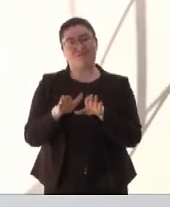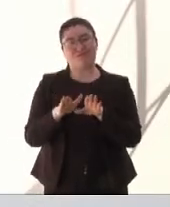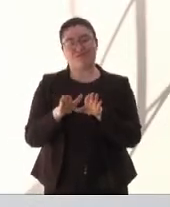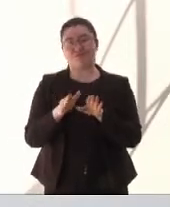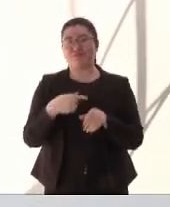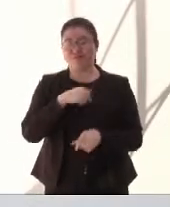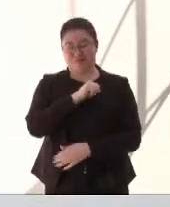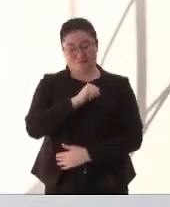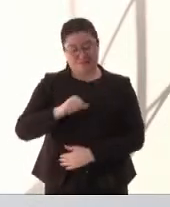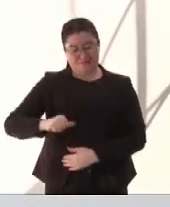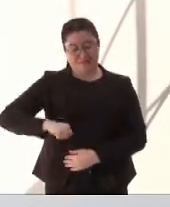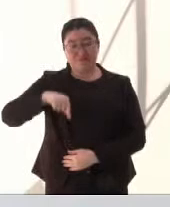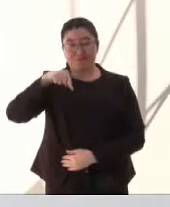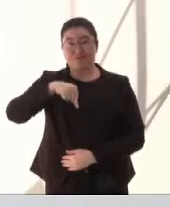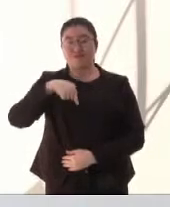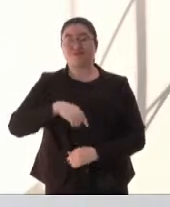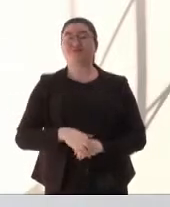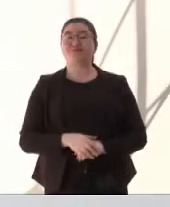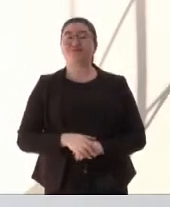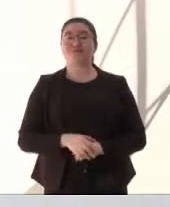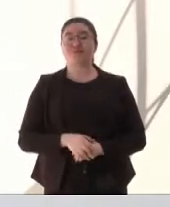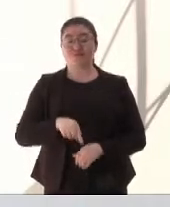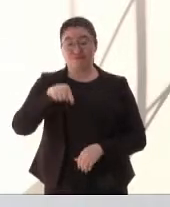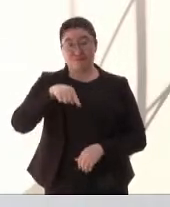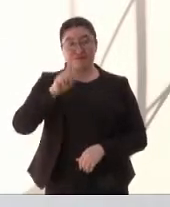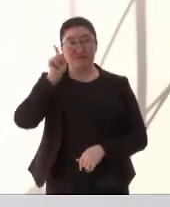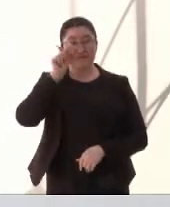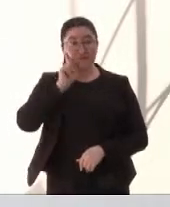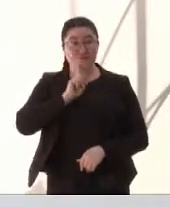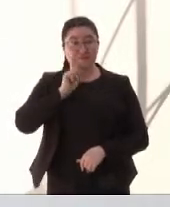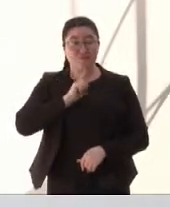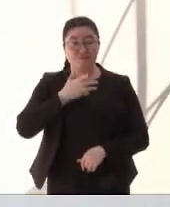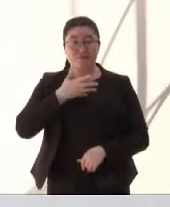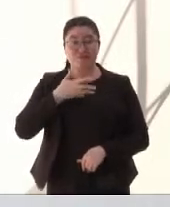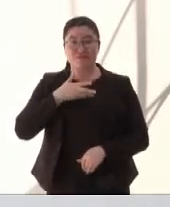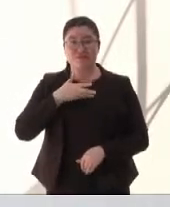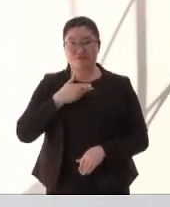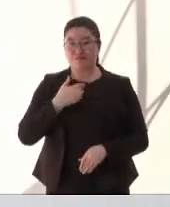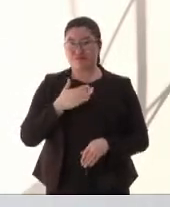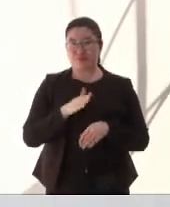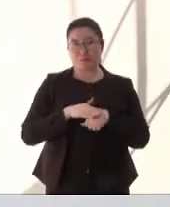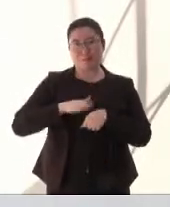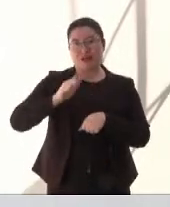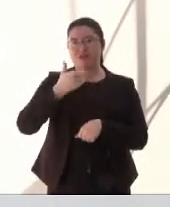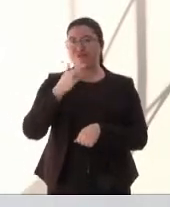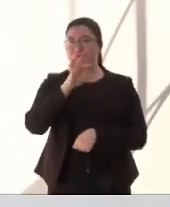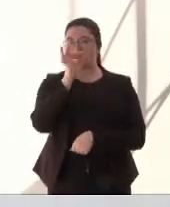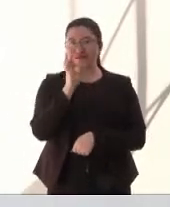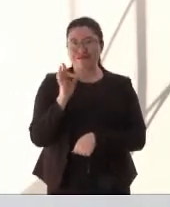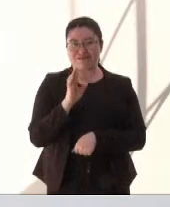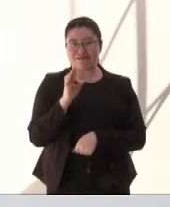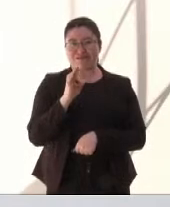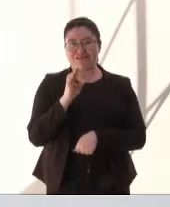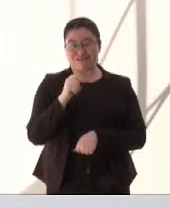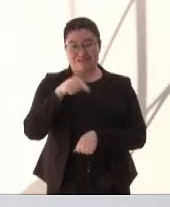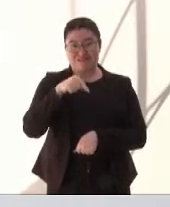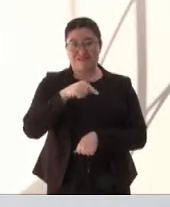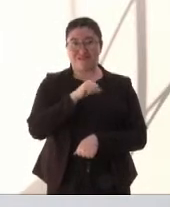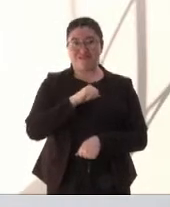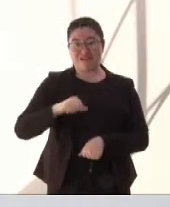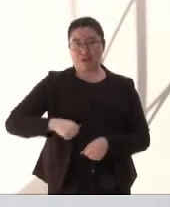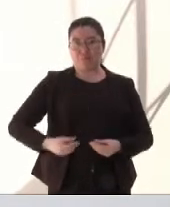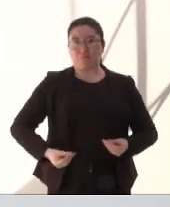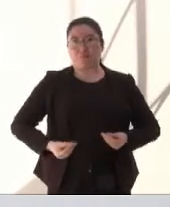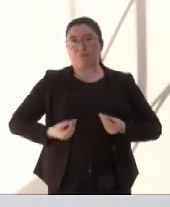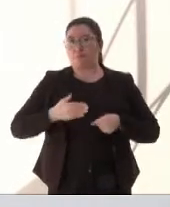¿no? Aquí las mujeres representan más de la mitad de la población de, esta alcaldía.